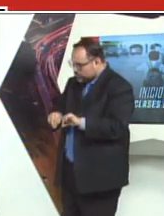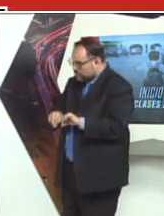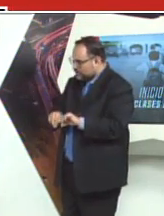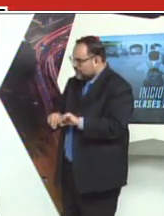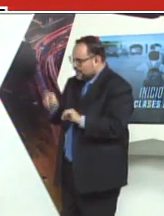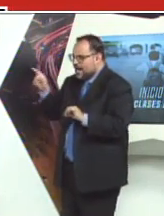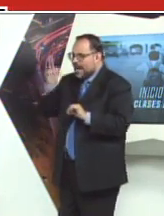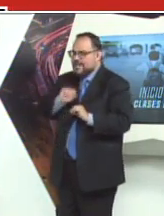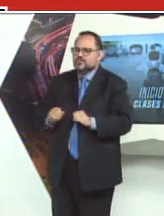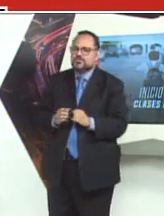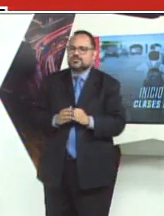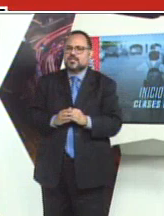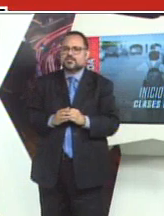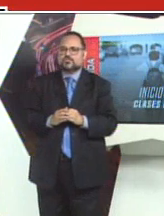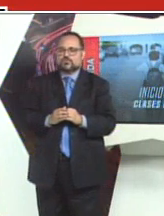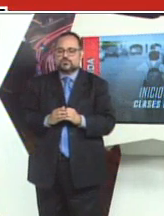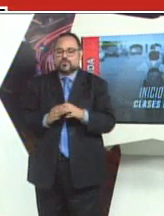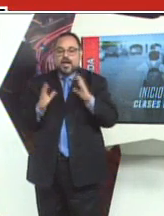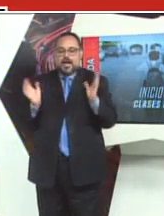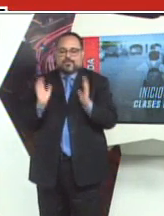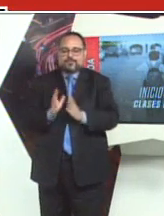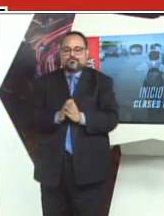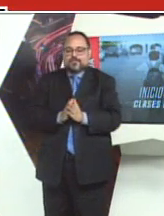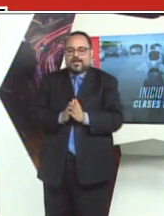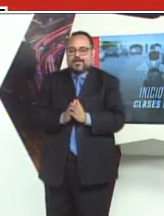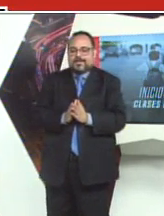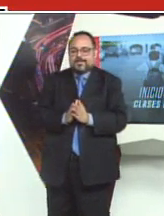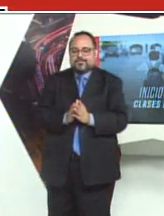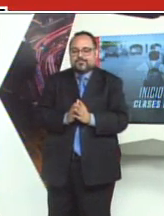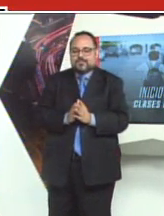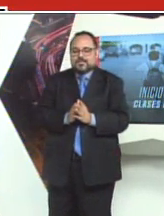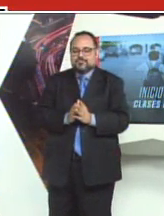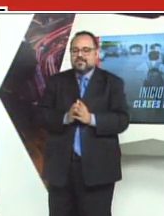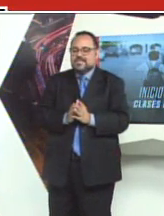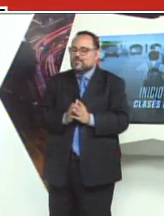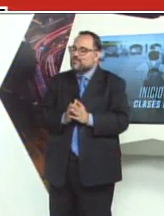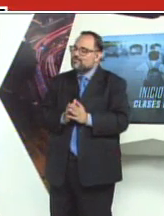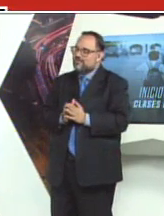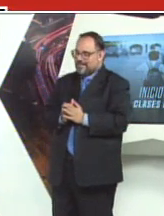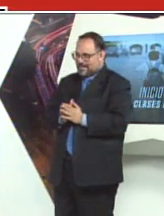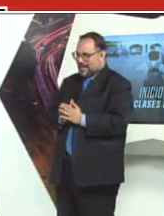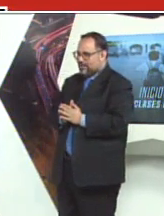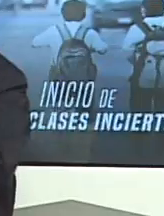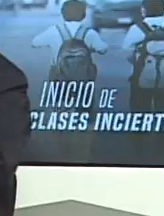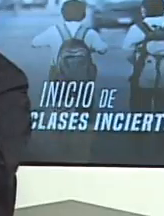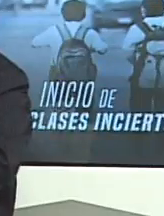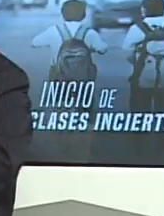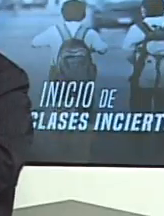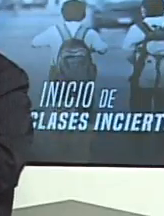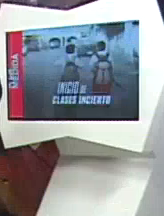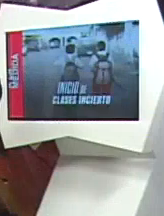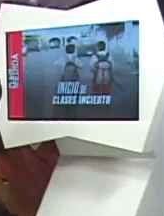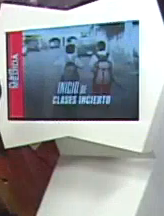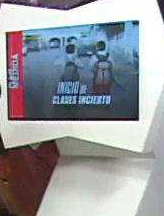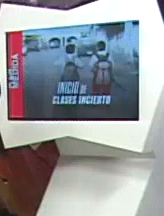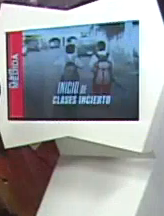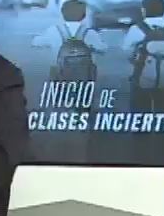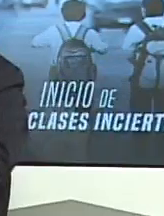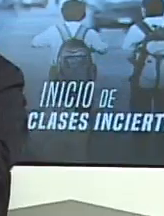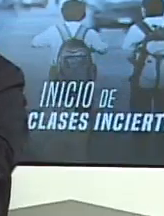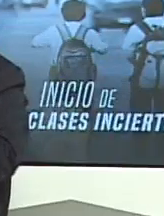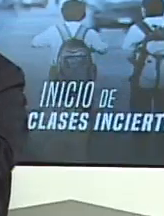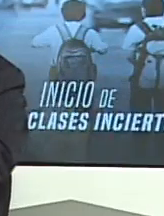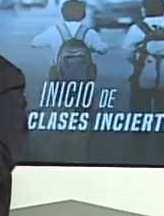por lo menos en Guatemala. Ahí es donde está la situación. A ver, es bien complicado el ponerse realmente